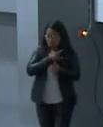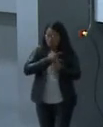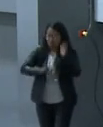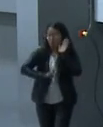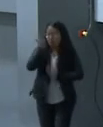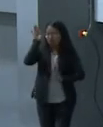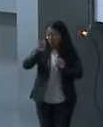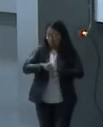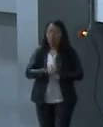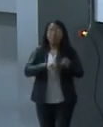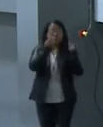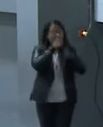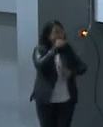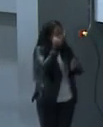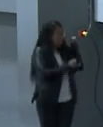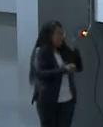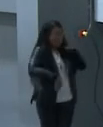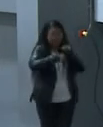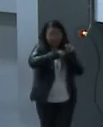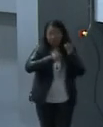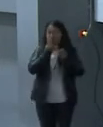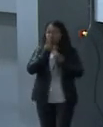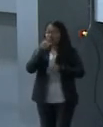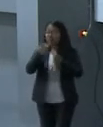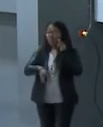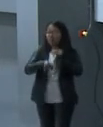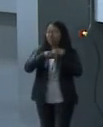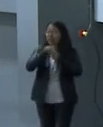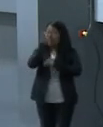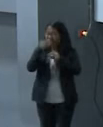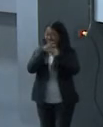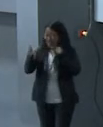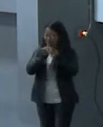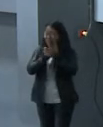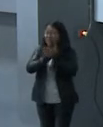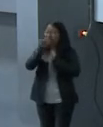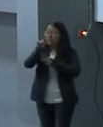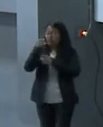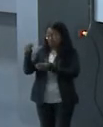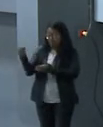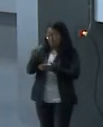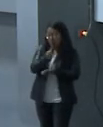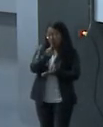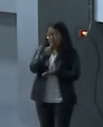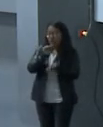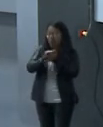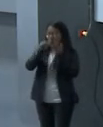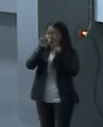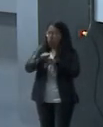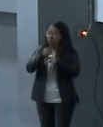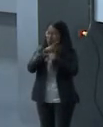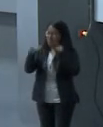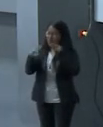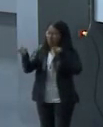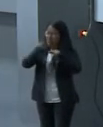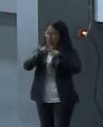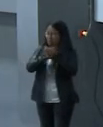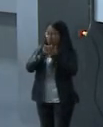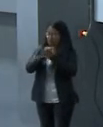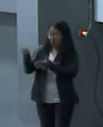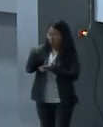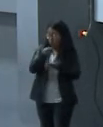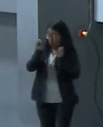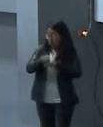aquí en la parte final no la comenté, resalté 3 semanas. Ese dinero alcanza para un poco más de 3 semanas, que era nuestra petición